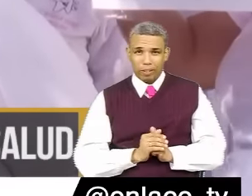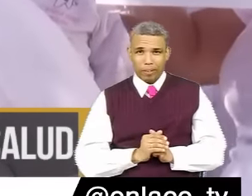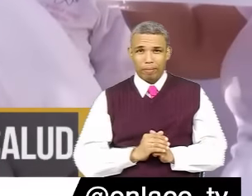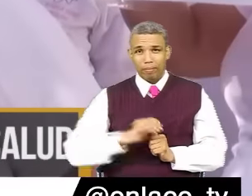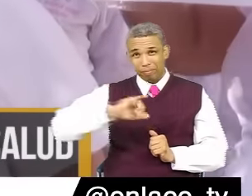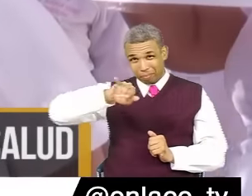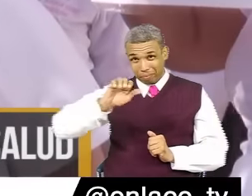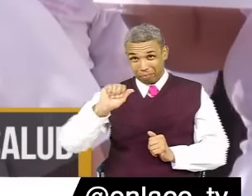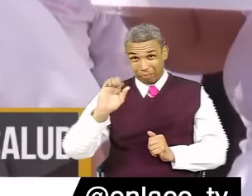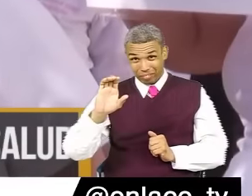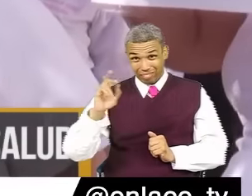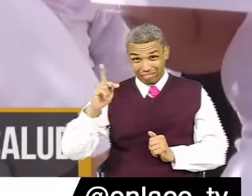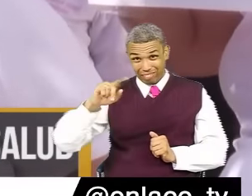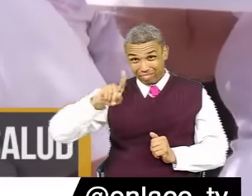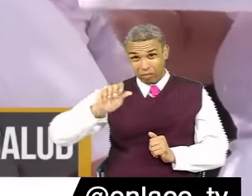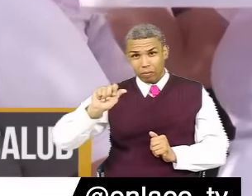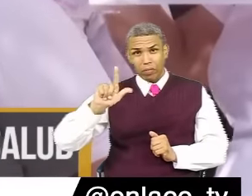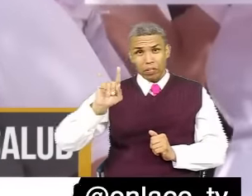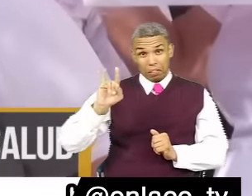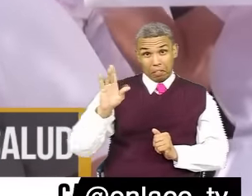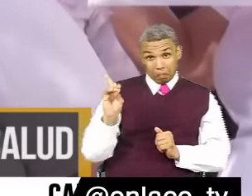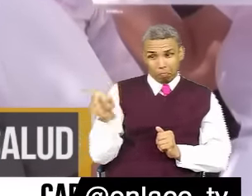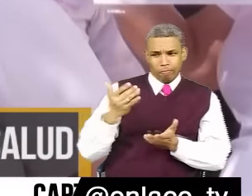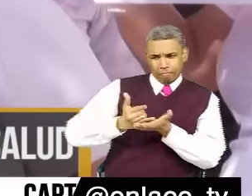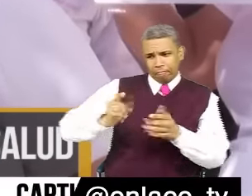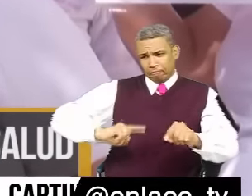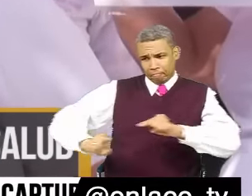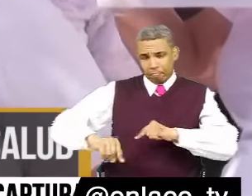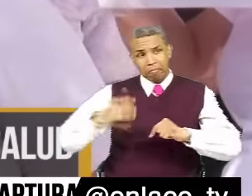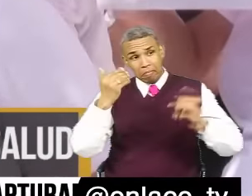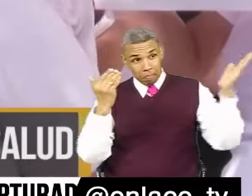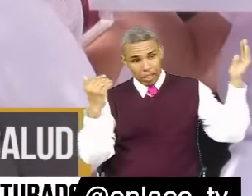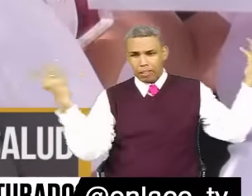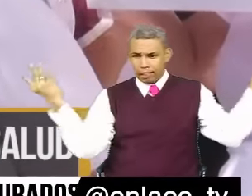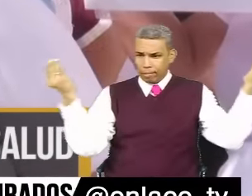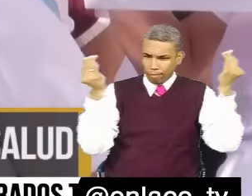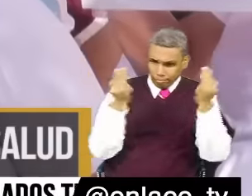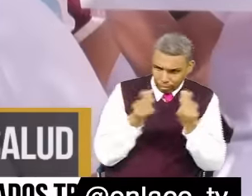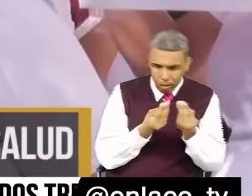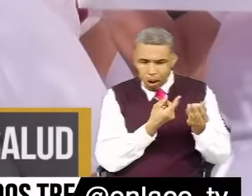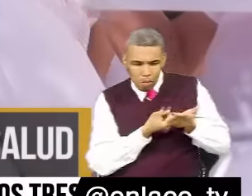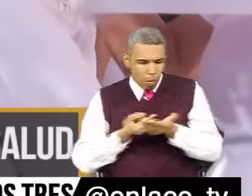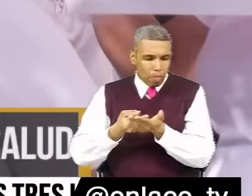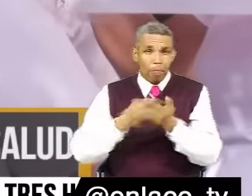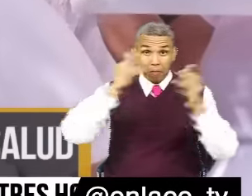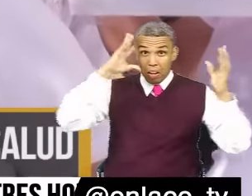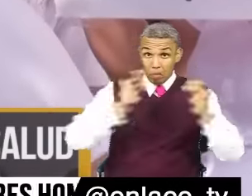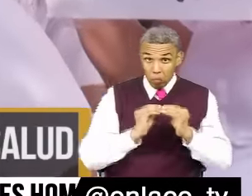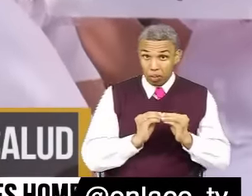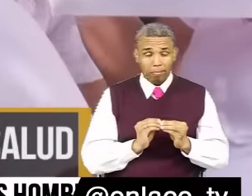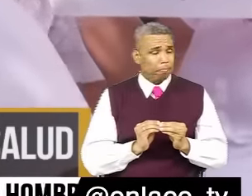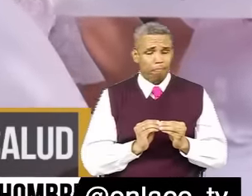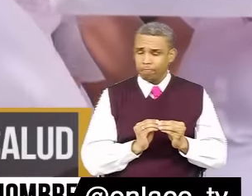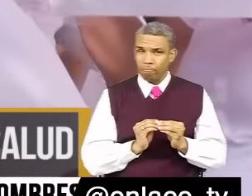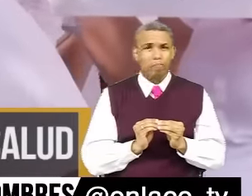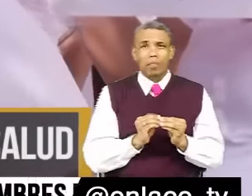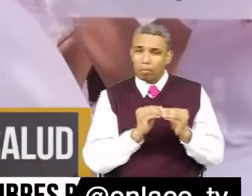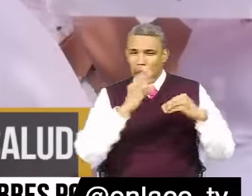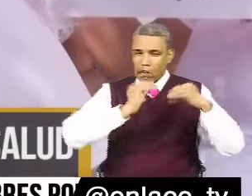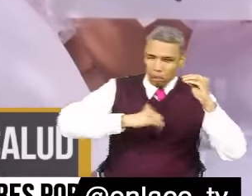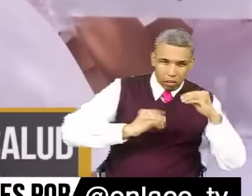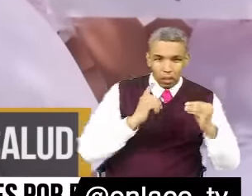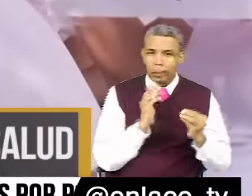Salud, no hemos podido acordar con ellos en realidad y ver los resultados de esos acuerdos para que se